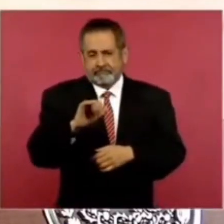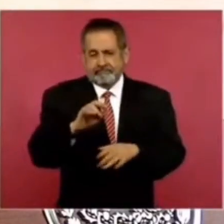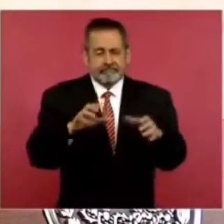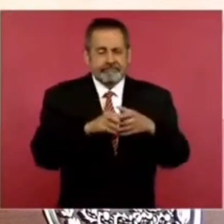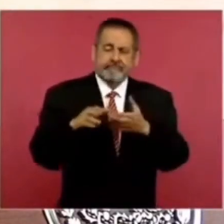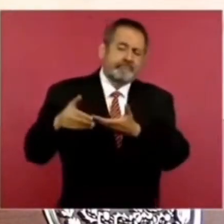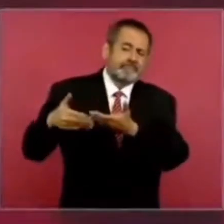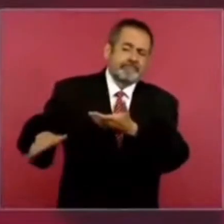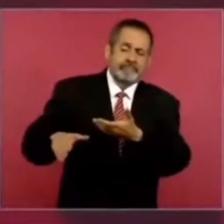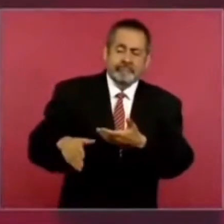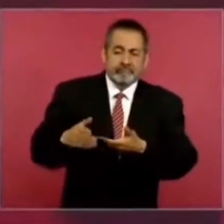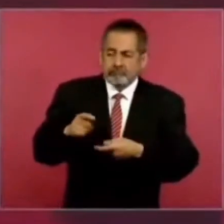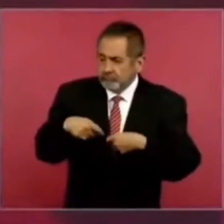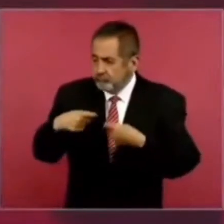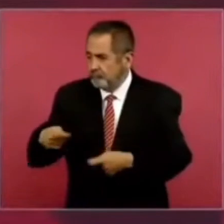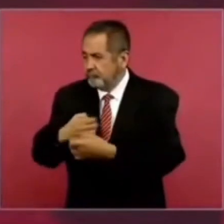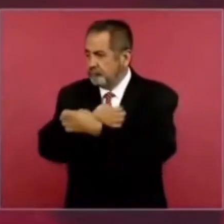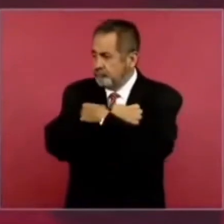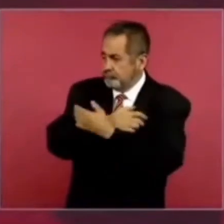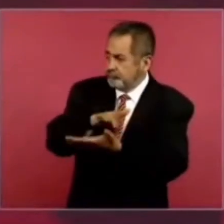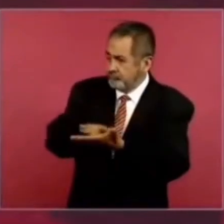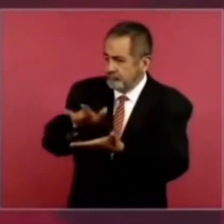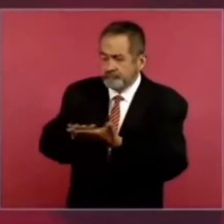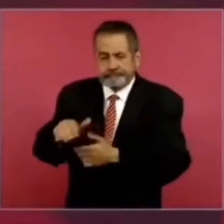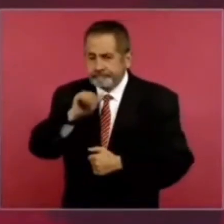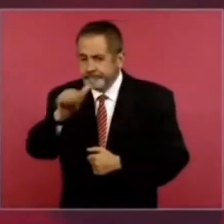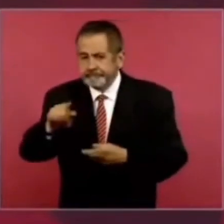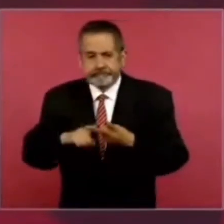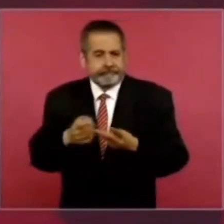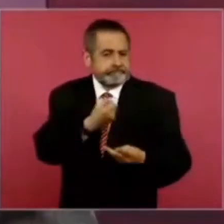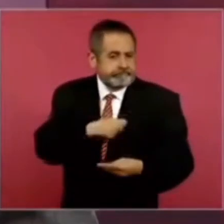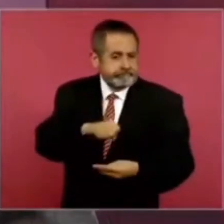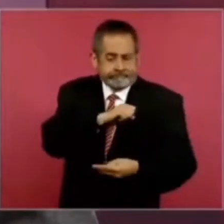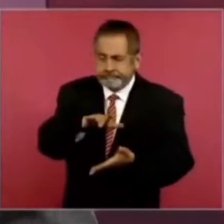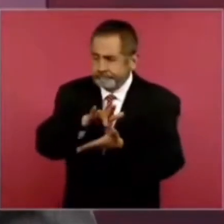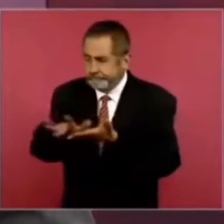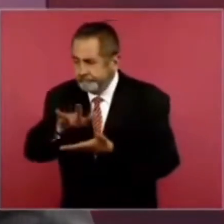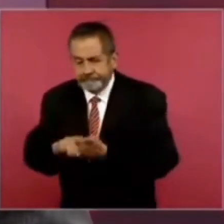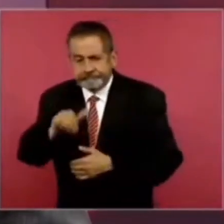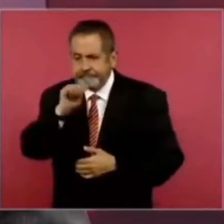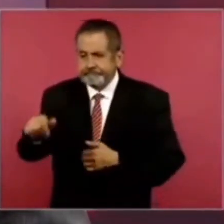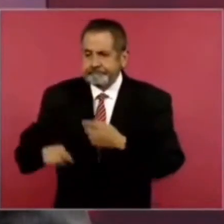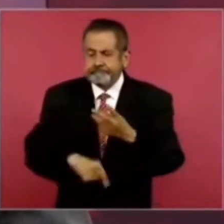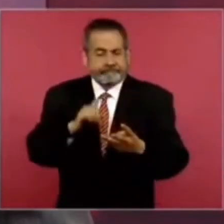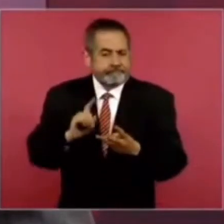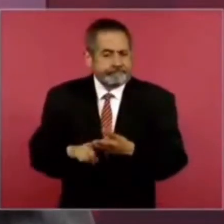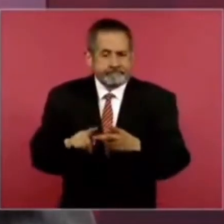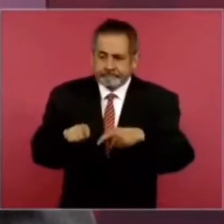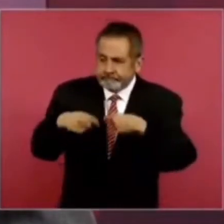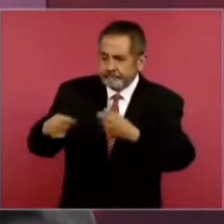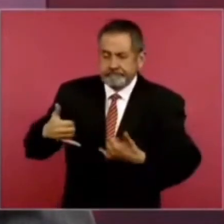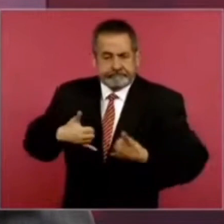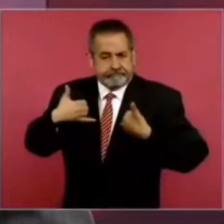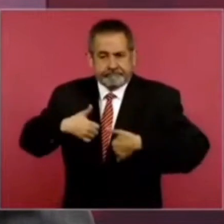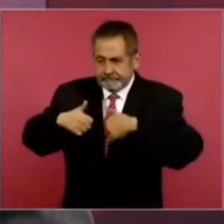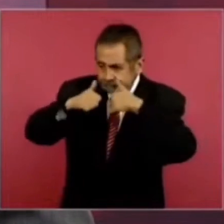sin apoyar la educación pública, sin apoyar la salud, sin apoyar a los